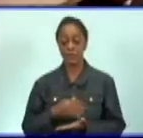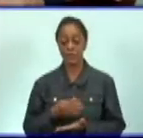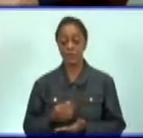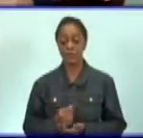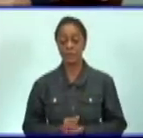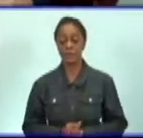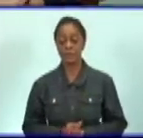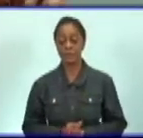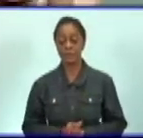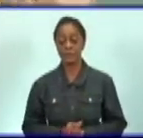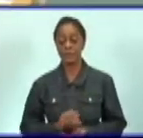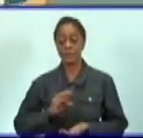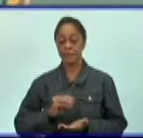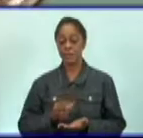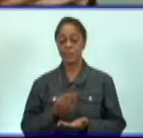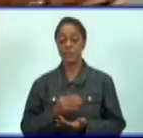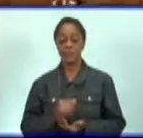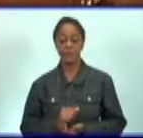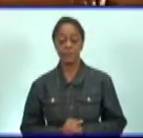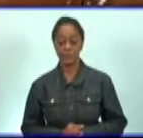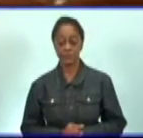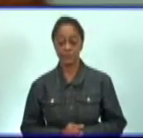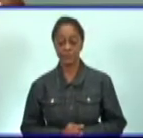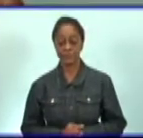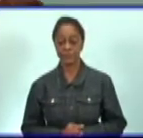disculpen, libro de texto.